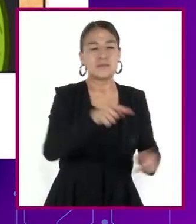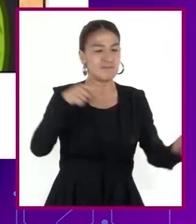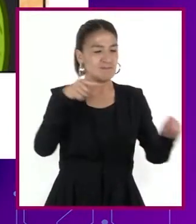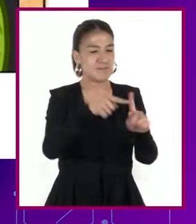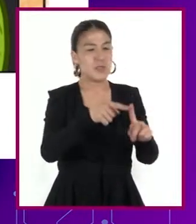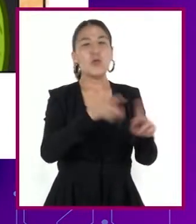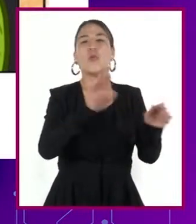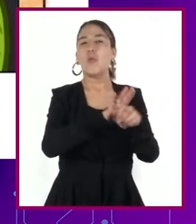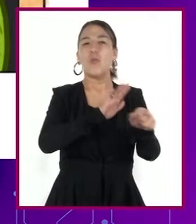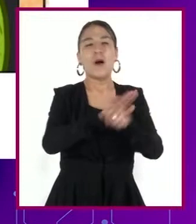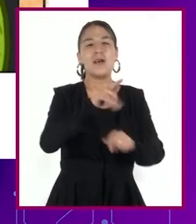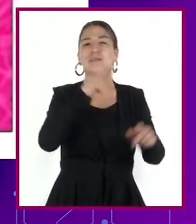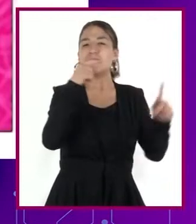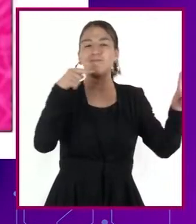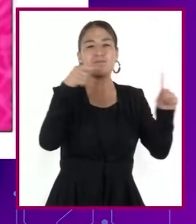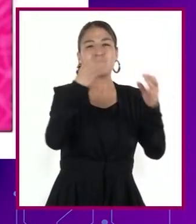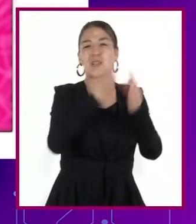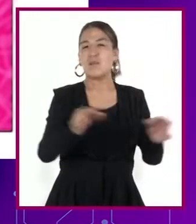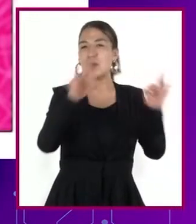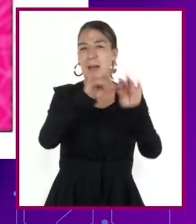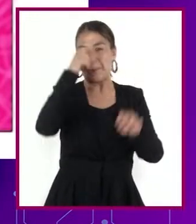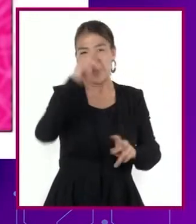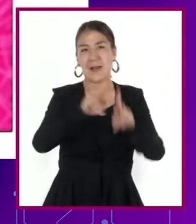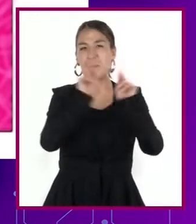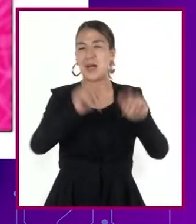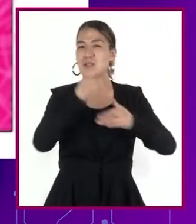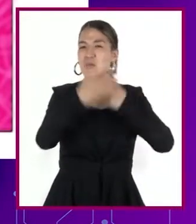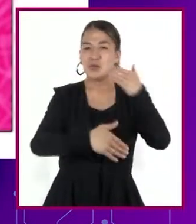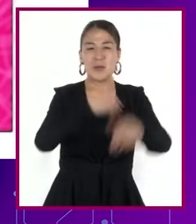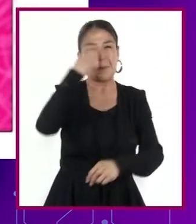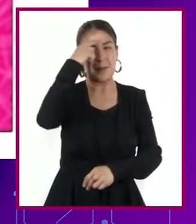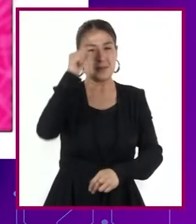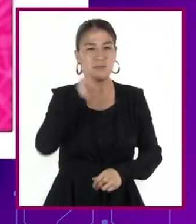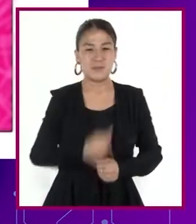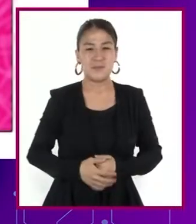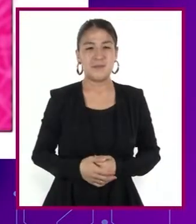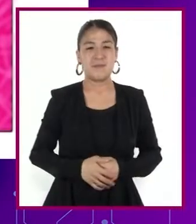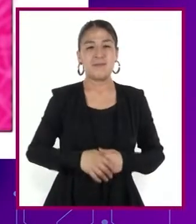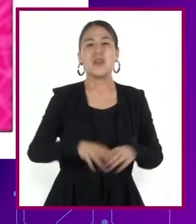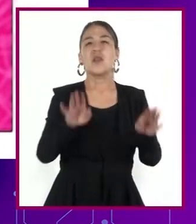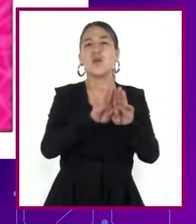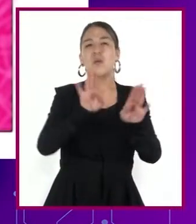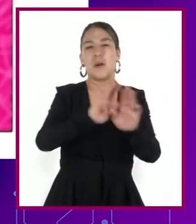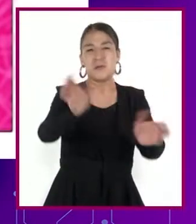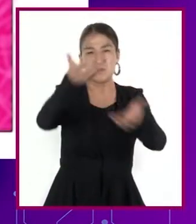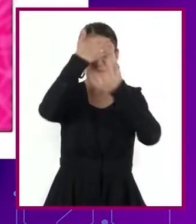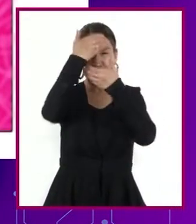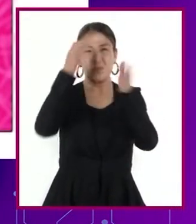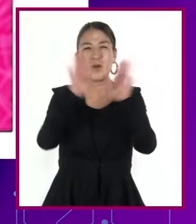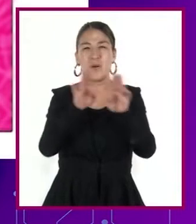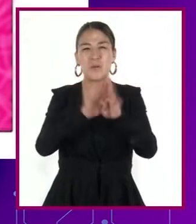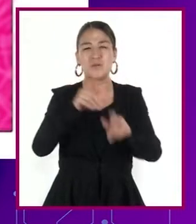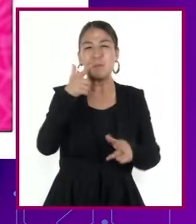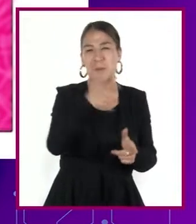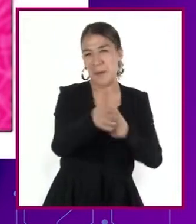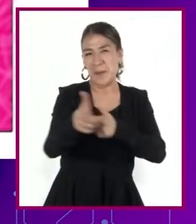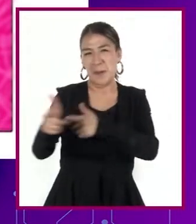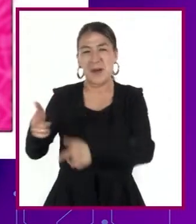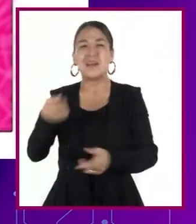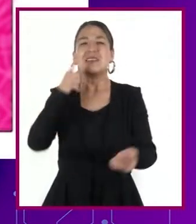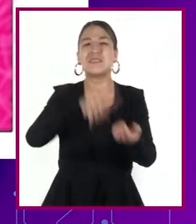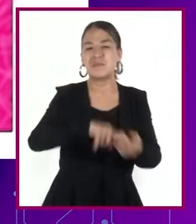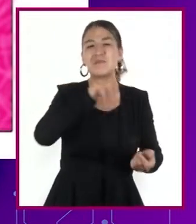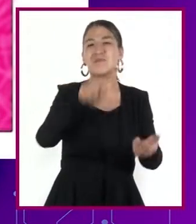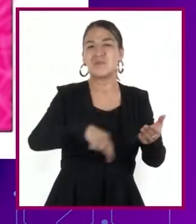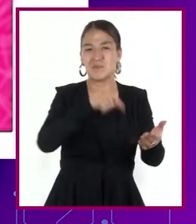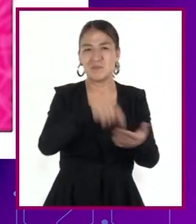paz y desarrollo duraderos. 4. Lucha contra el terrorismo. Se elaboran instrumentos universales contra el